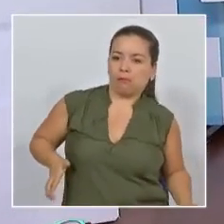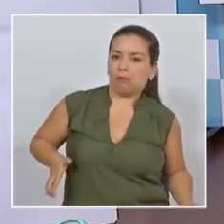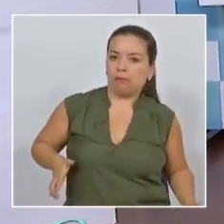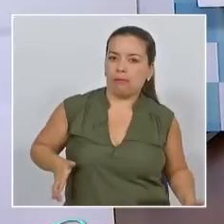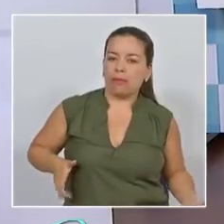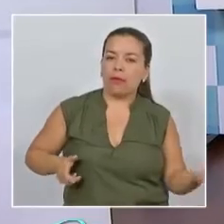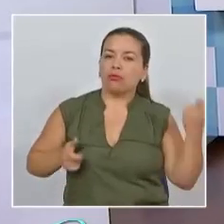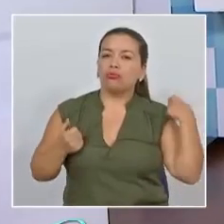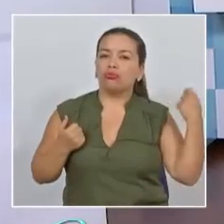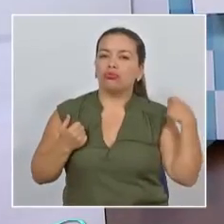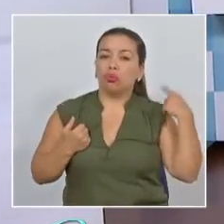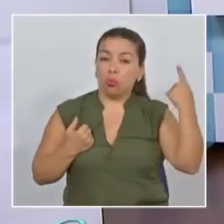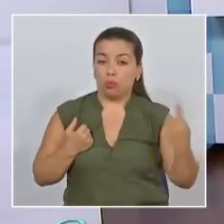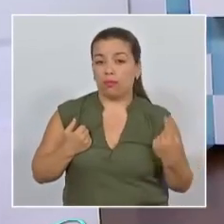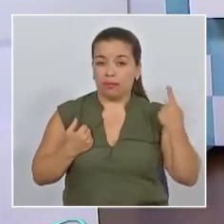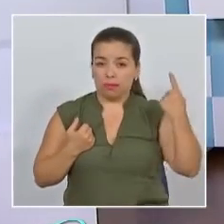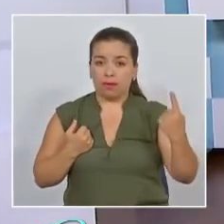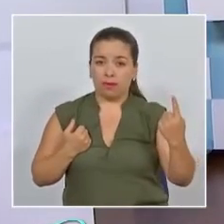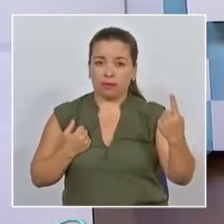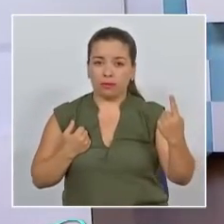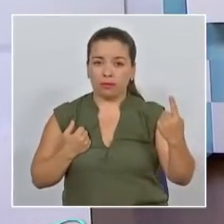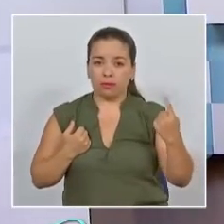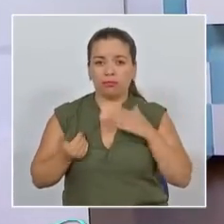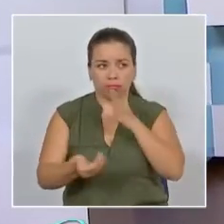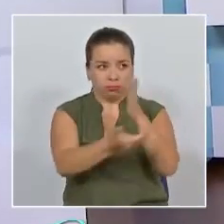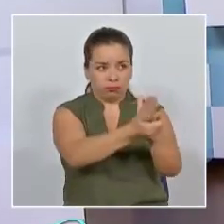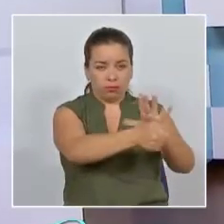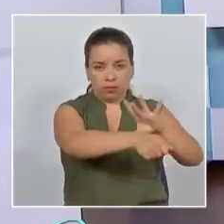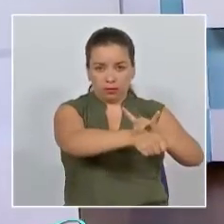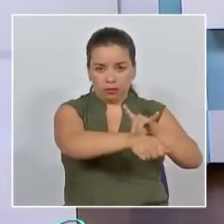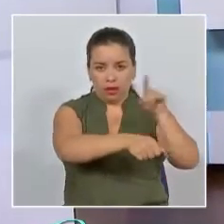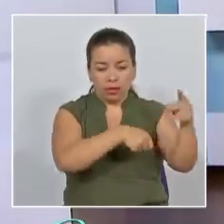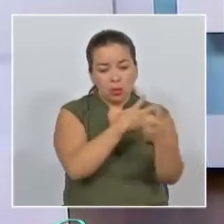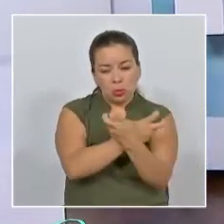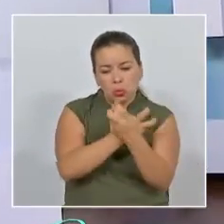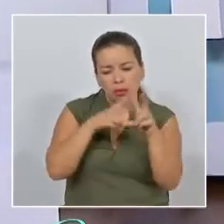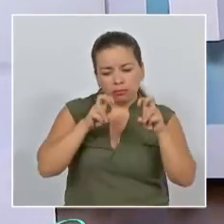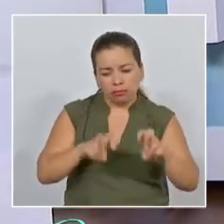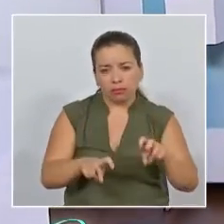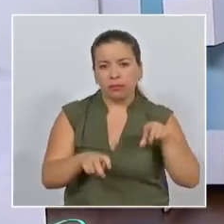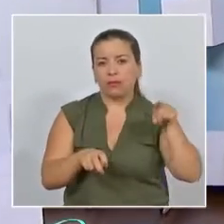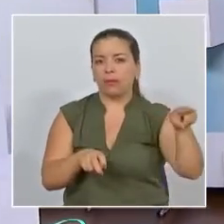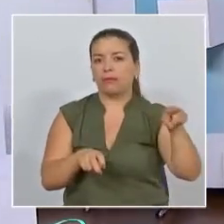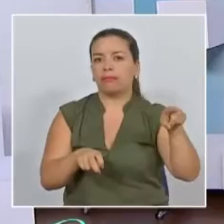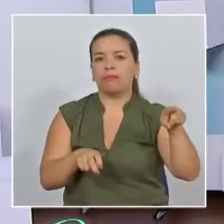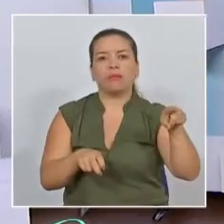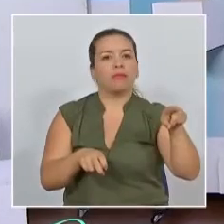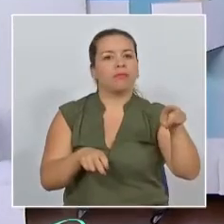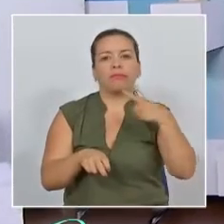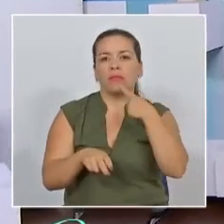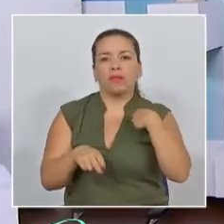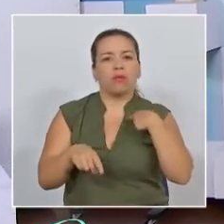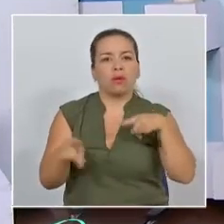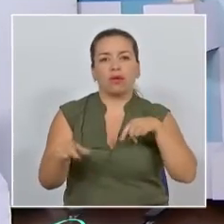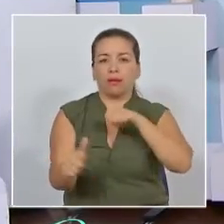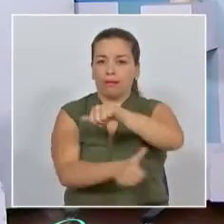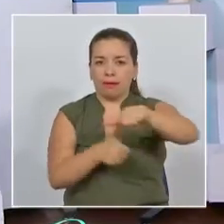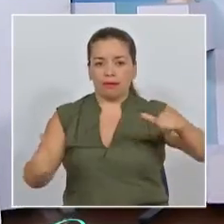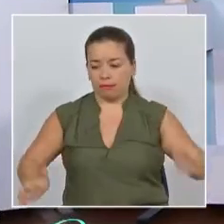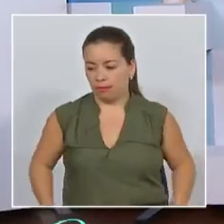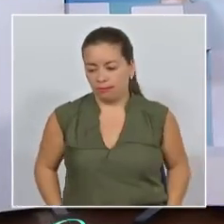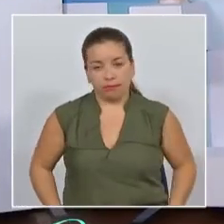hace más o menos un año tuvimos una cita con el traumatólogo y él nos dijo que ella no era candidata para un reemplazo de